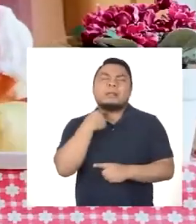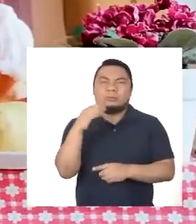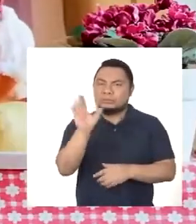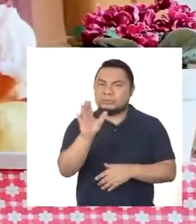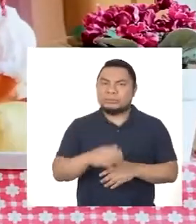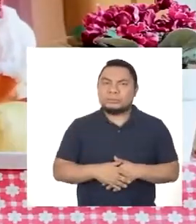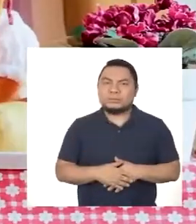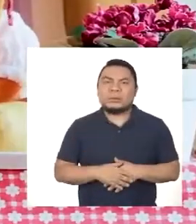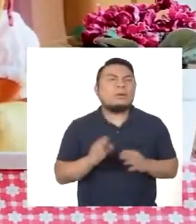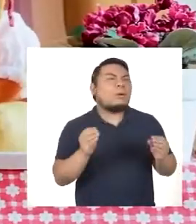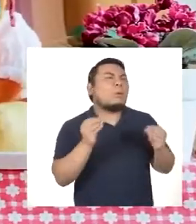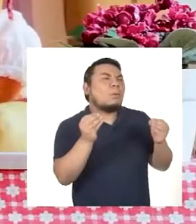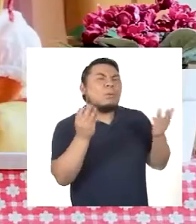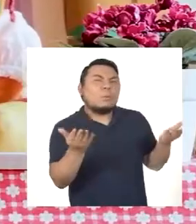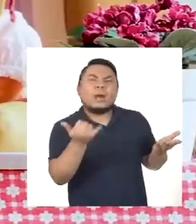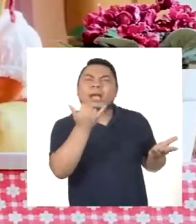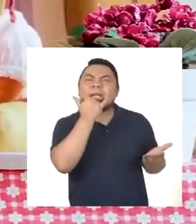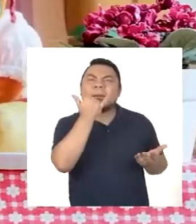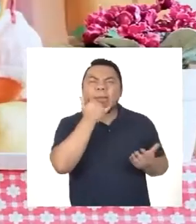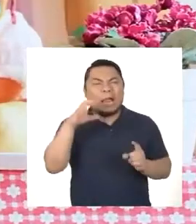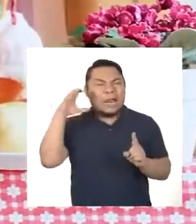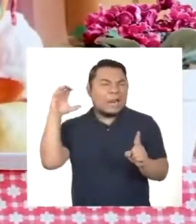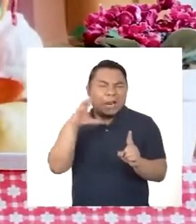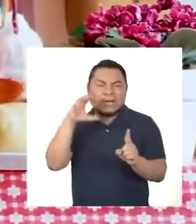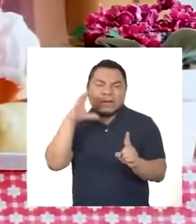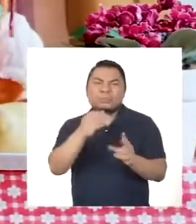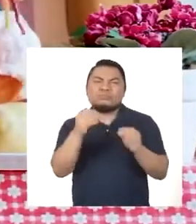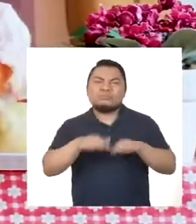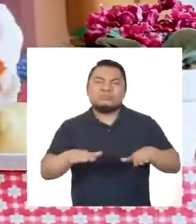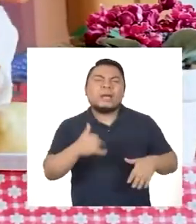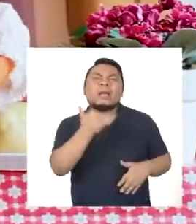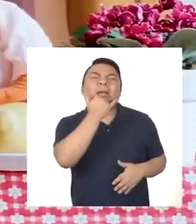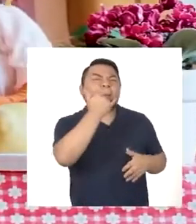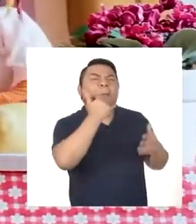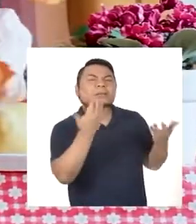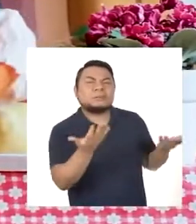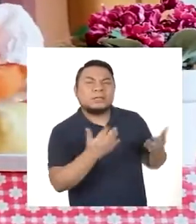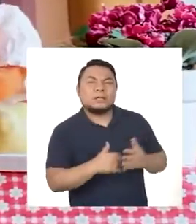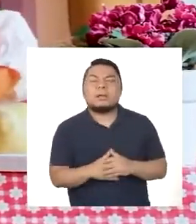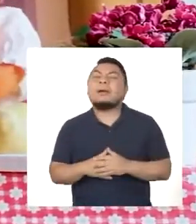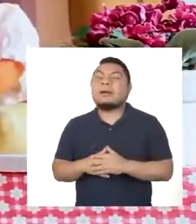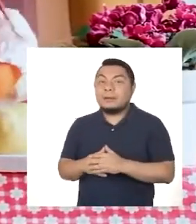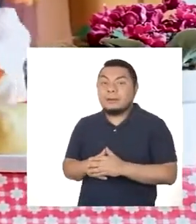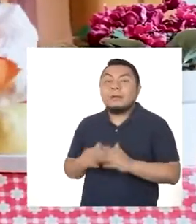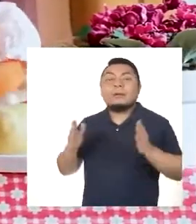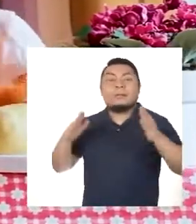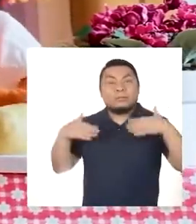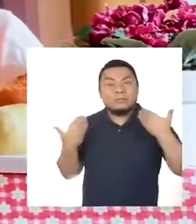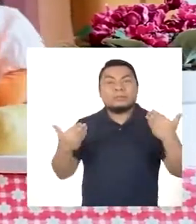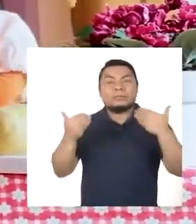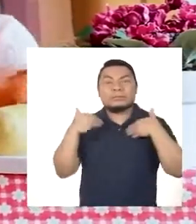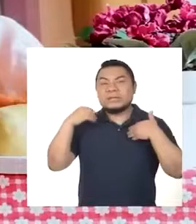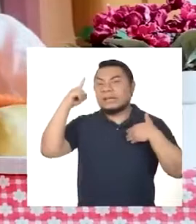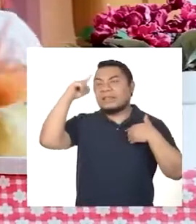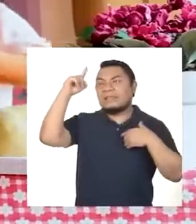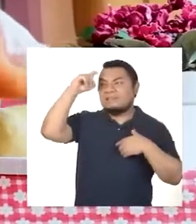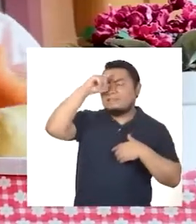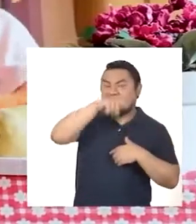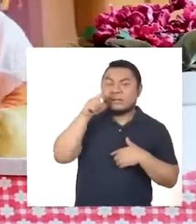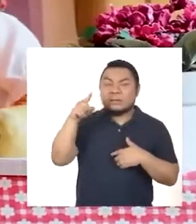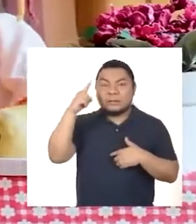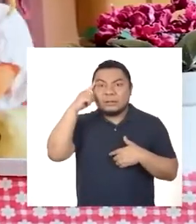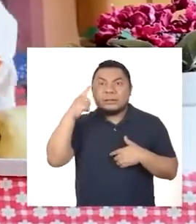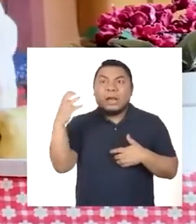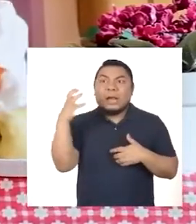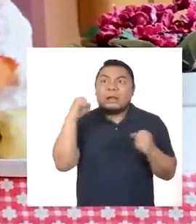qué, señora Elvita? ¿Qué pasa si se les grita mucho a los niños? Por ejemplo, pueden tener más dificultad para adaptarse a